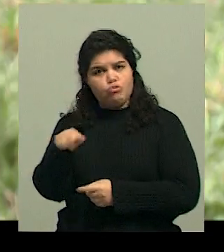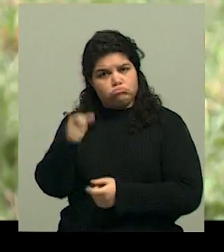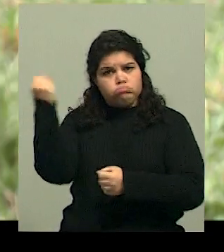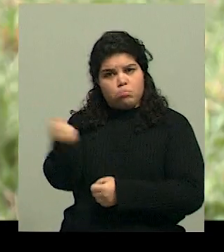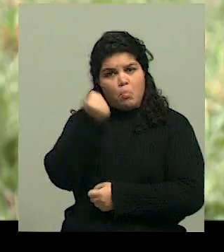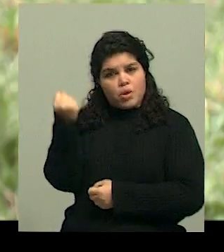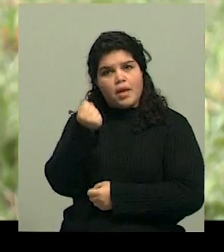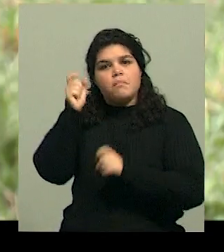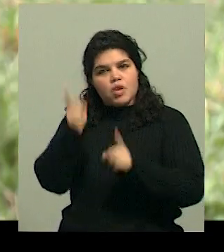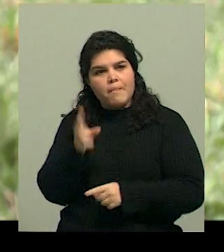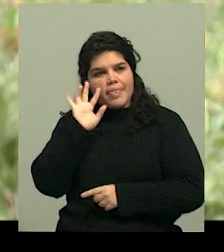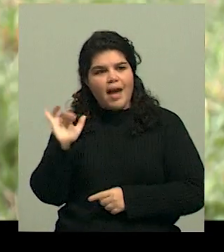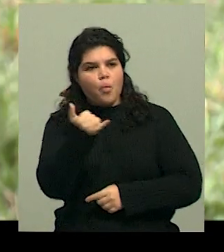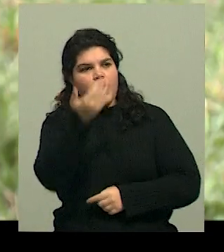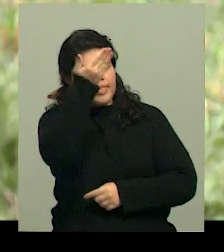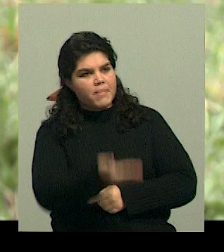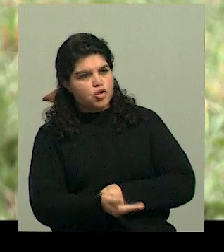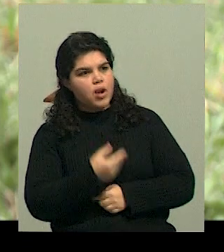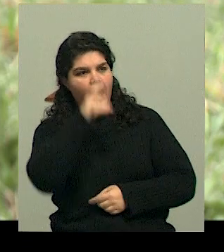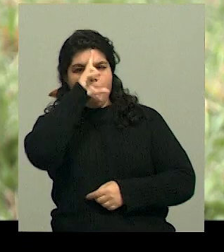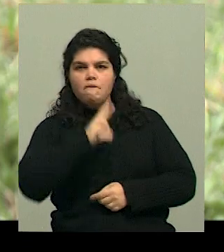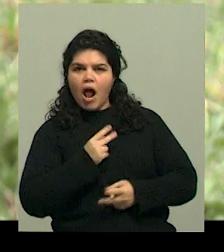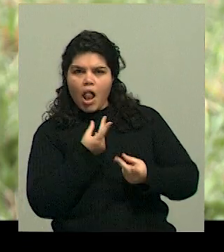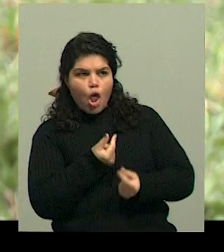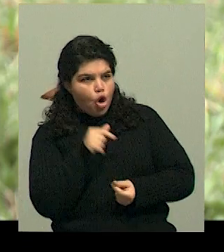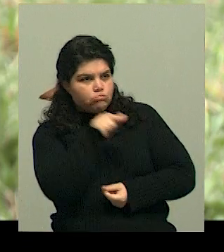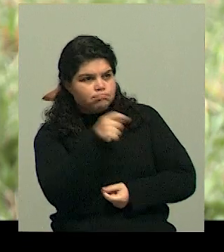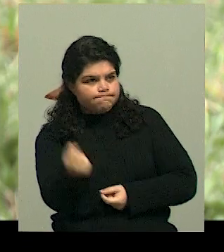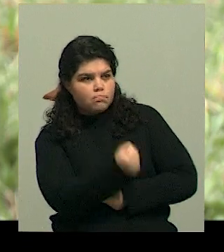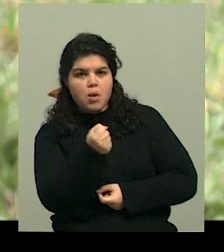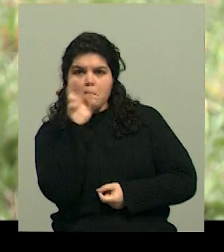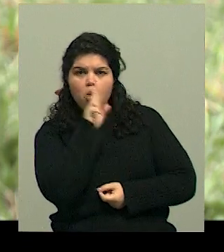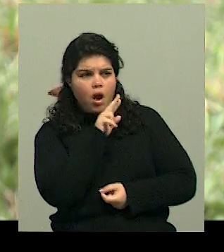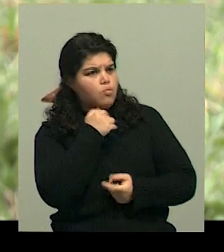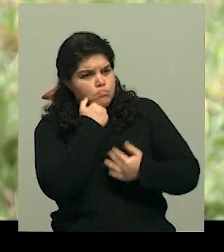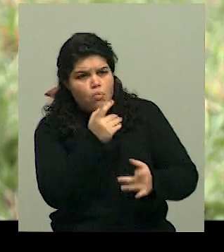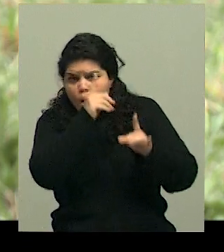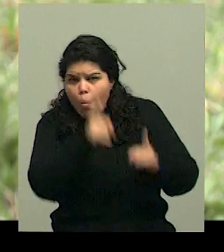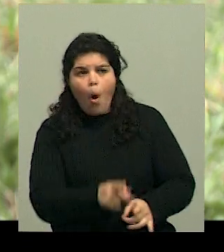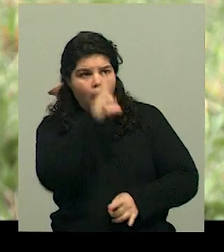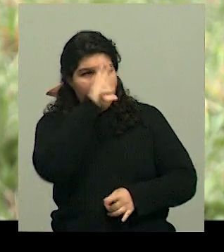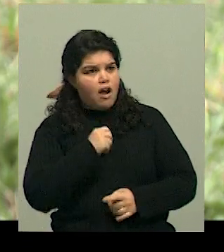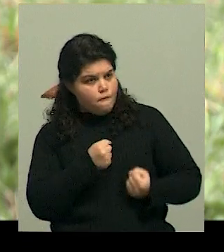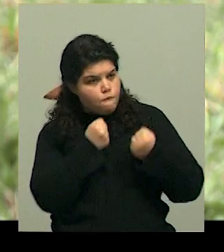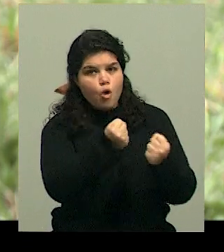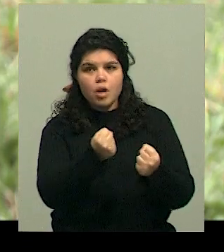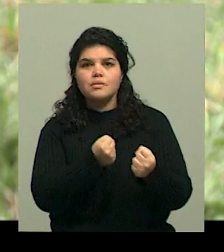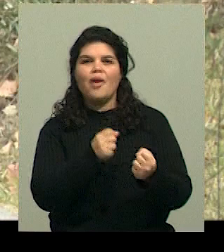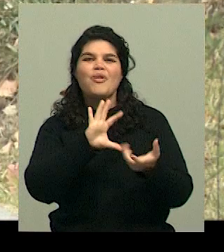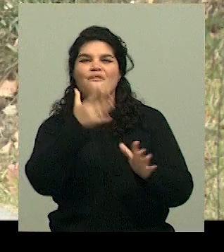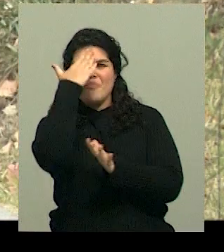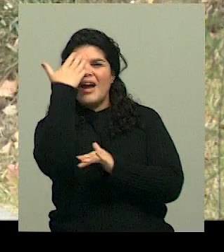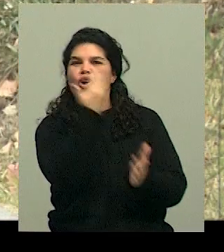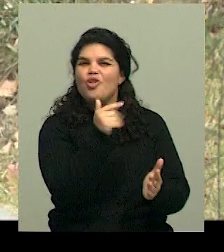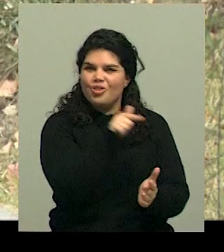reconocer el valor en la otra persona. En este caso, una mujer, María Remedios del Valle, que